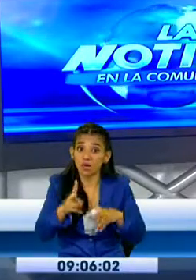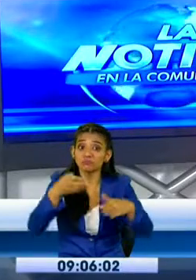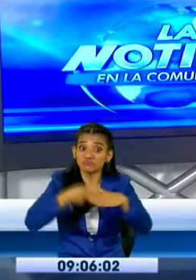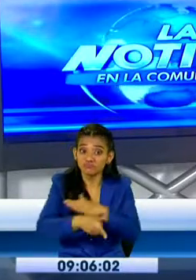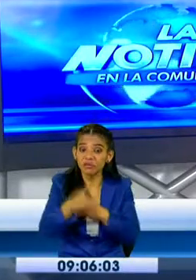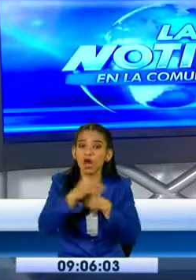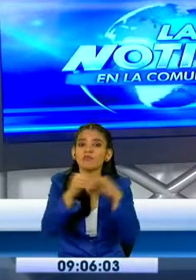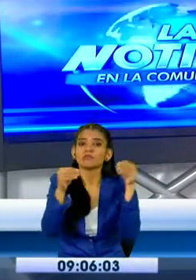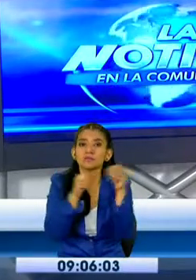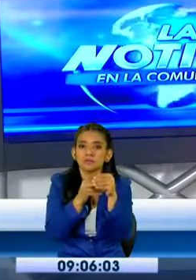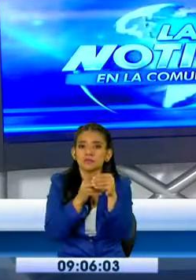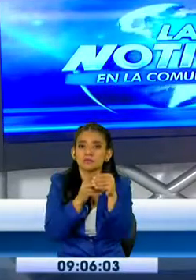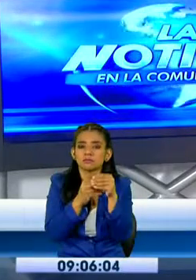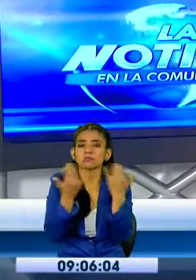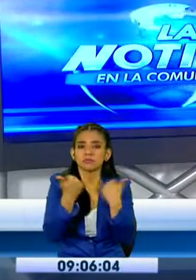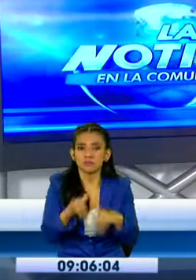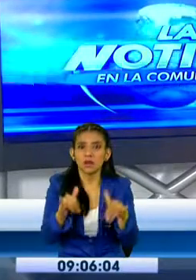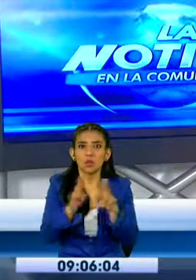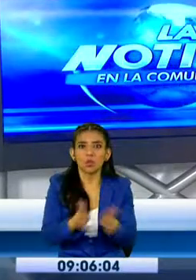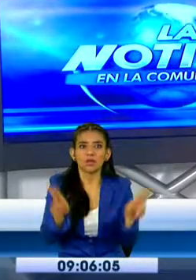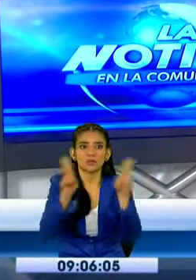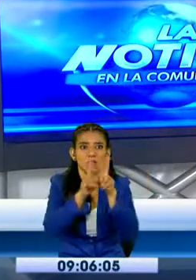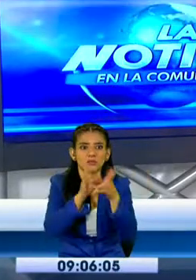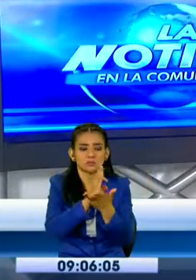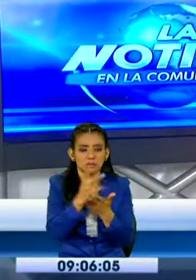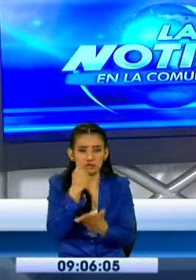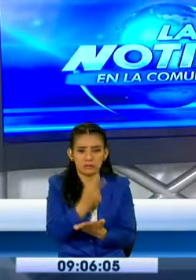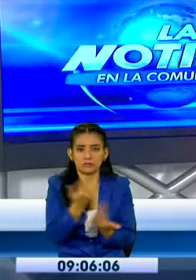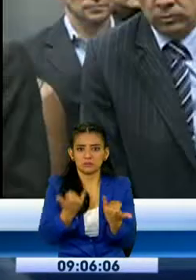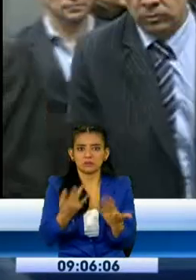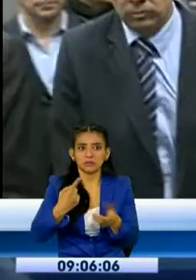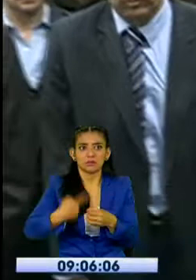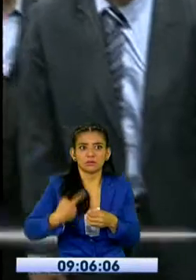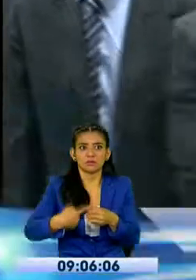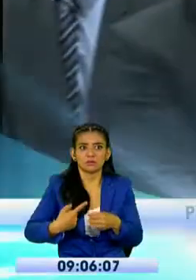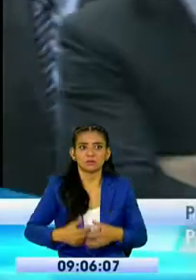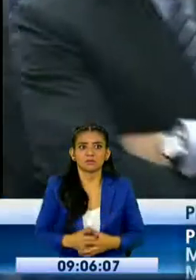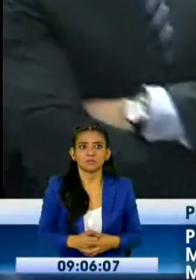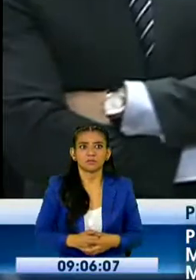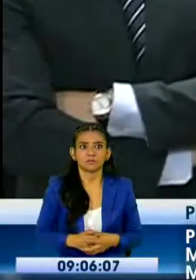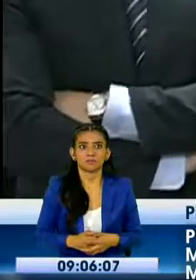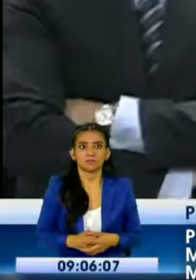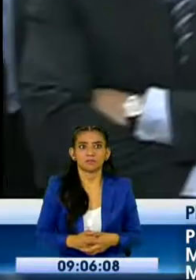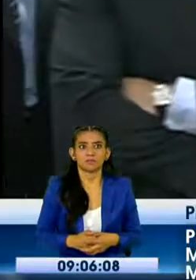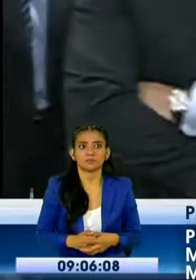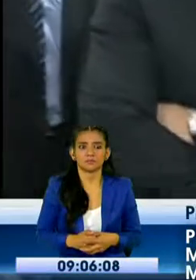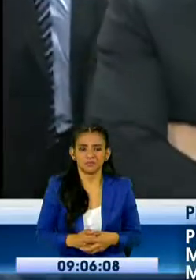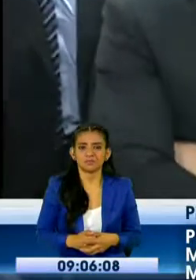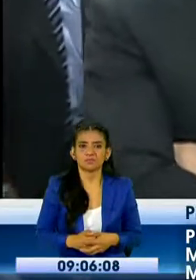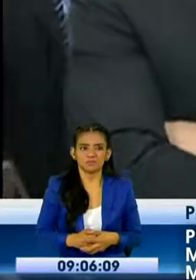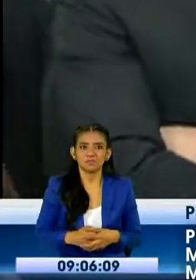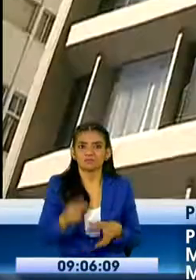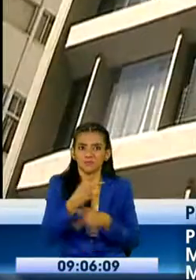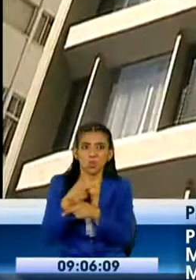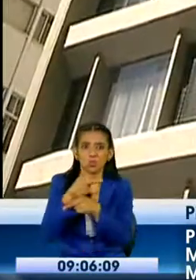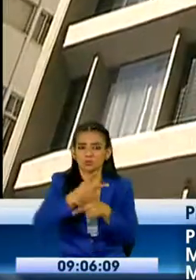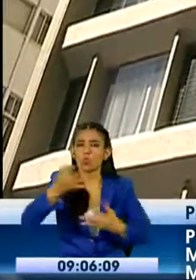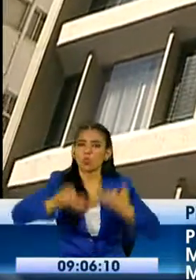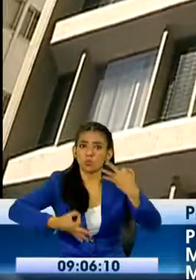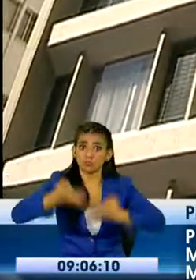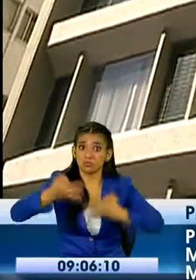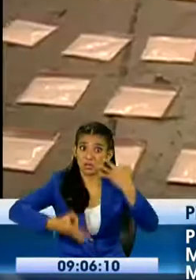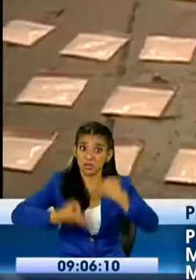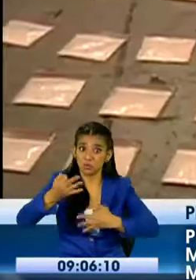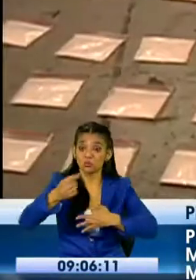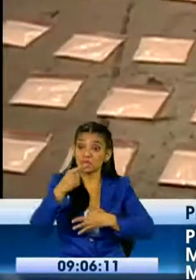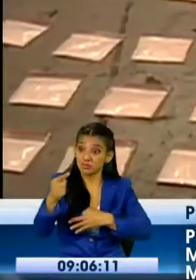y se renovaron las instalaciones de la unidad de flagrancia en Quito. Para el presidente del Consejo de la Judicatura, la decisión del